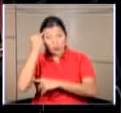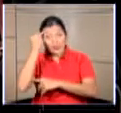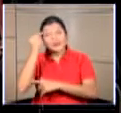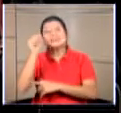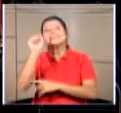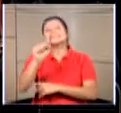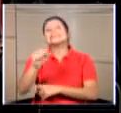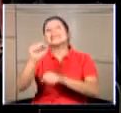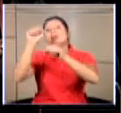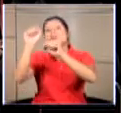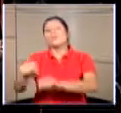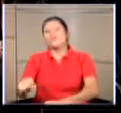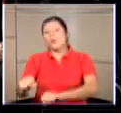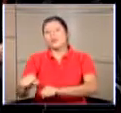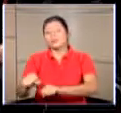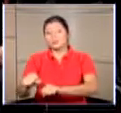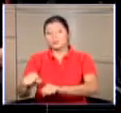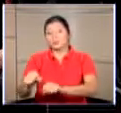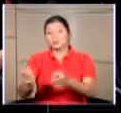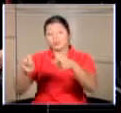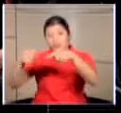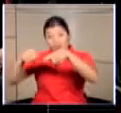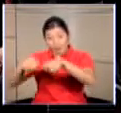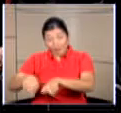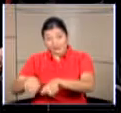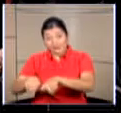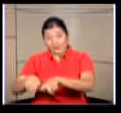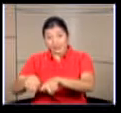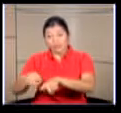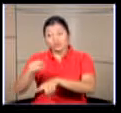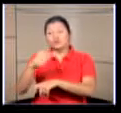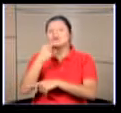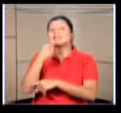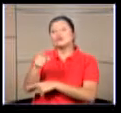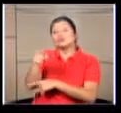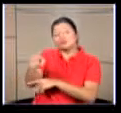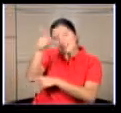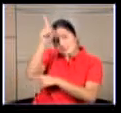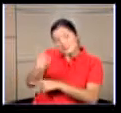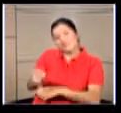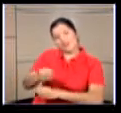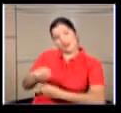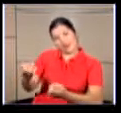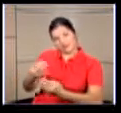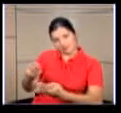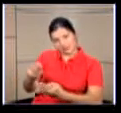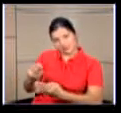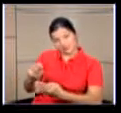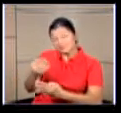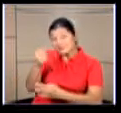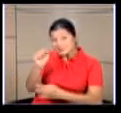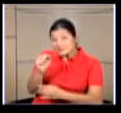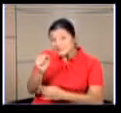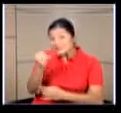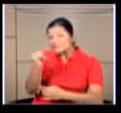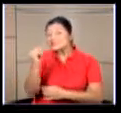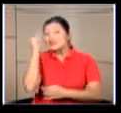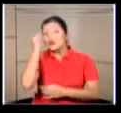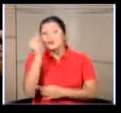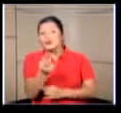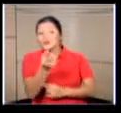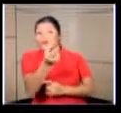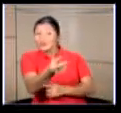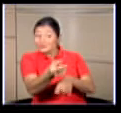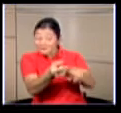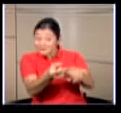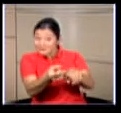aquello de que yo lo fuerzo a usted a ejecutar cierto gasto, a crear cierto programa, sin que necesariamente le cree la fuente de ingreso, que